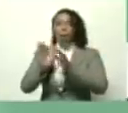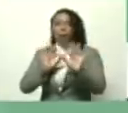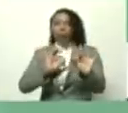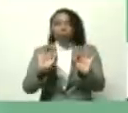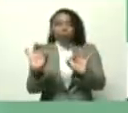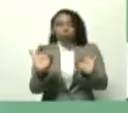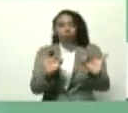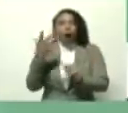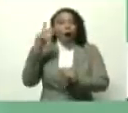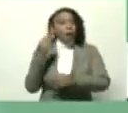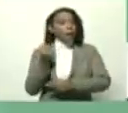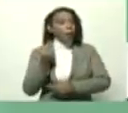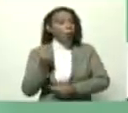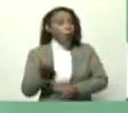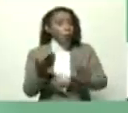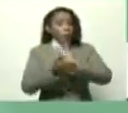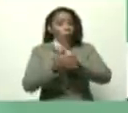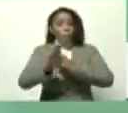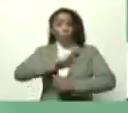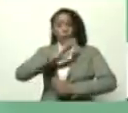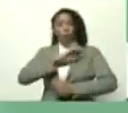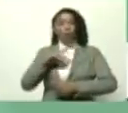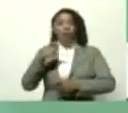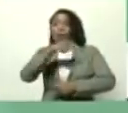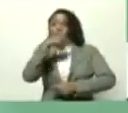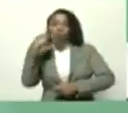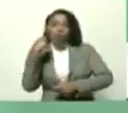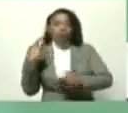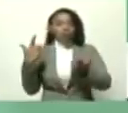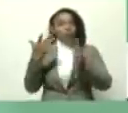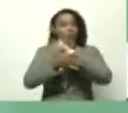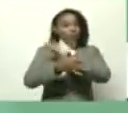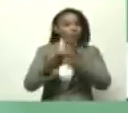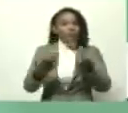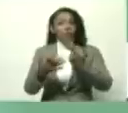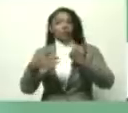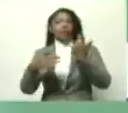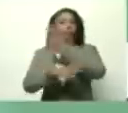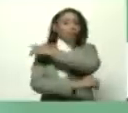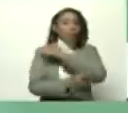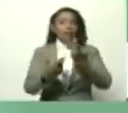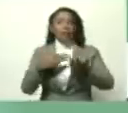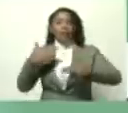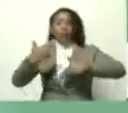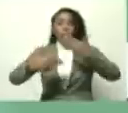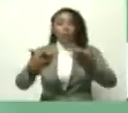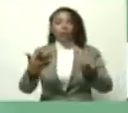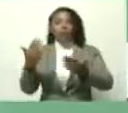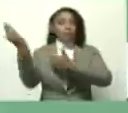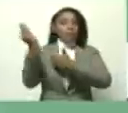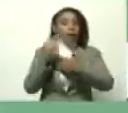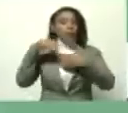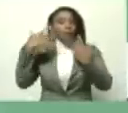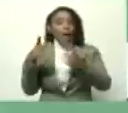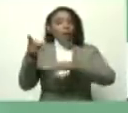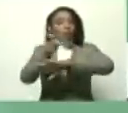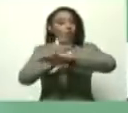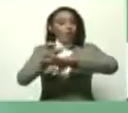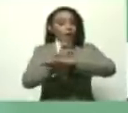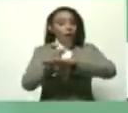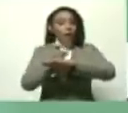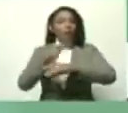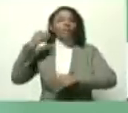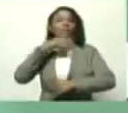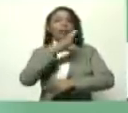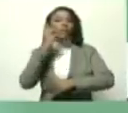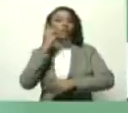tenían recursos provenientes del narcotráfico y que tienen recursos y armas provenientes del gobierno de